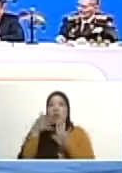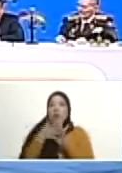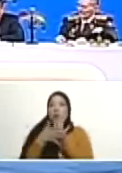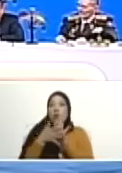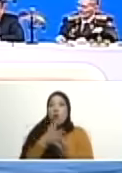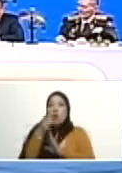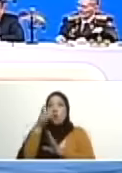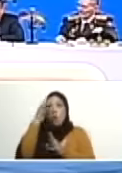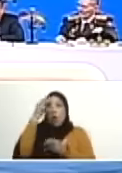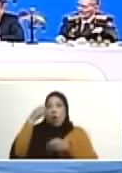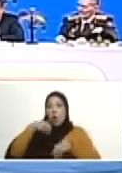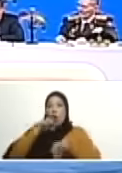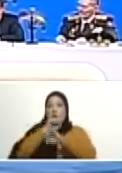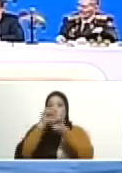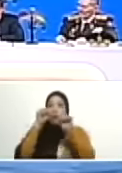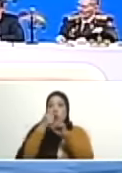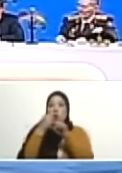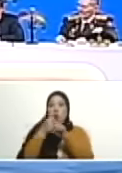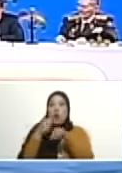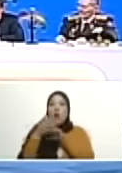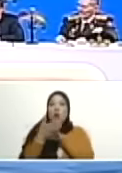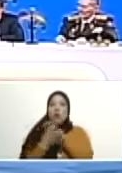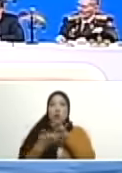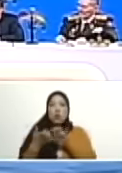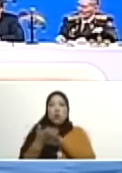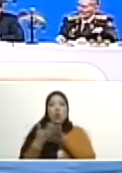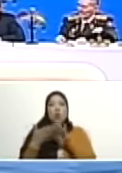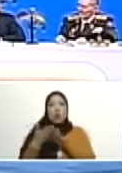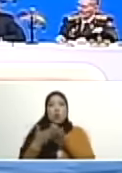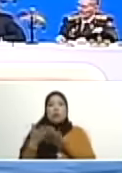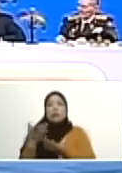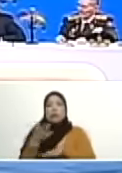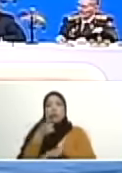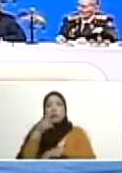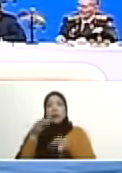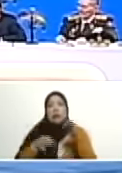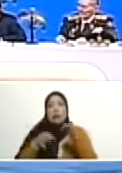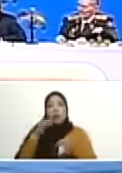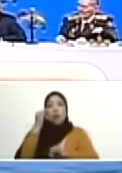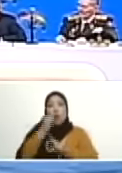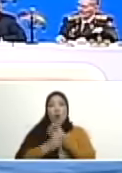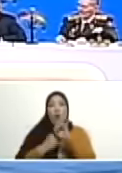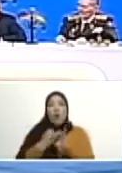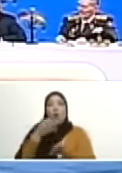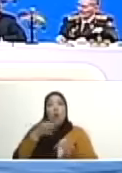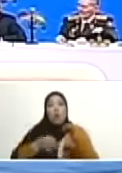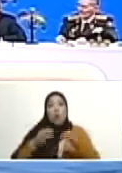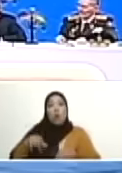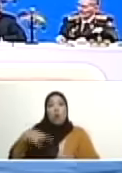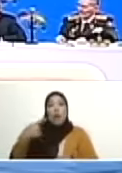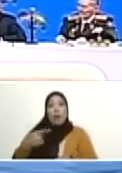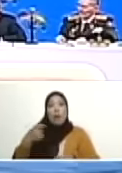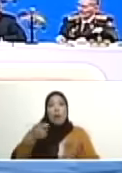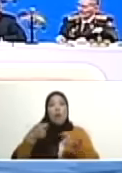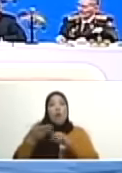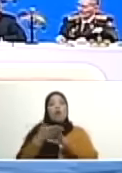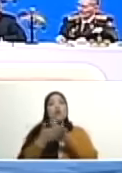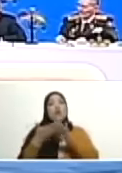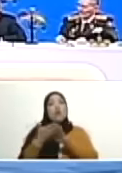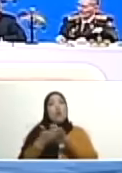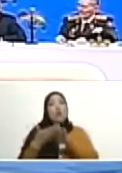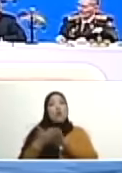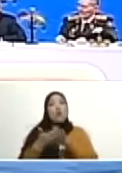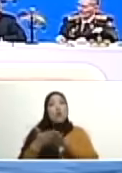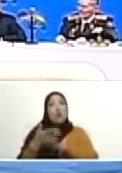llegar a un acuerdo pleno para la solución de la controversia, elegirá la Corte Internacional de Justicia como el próximo medio de solución, a menos